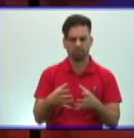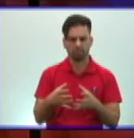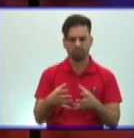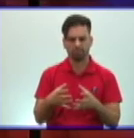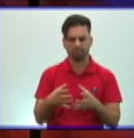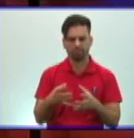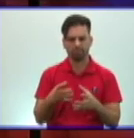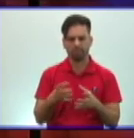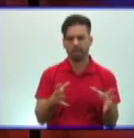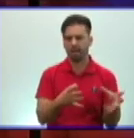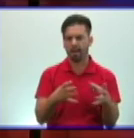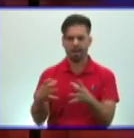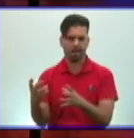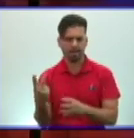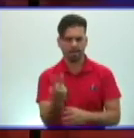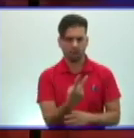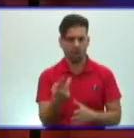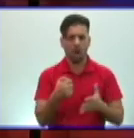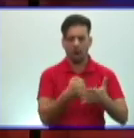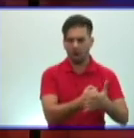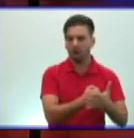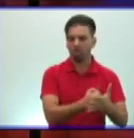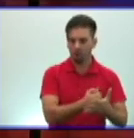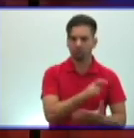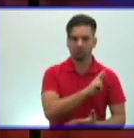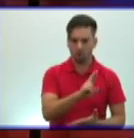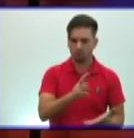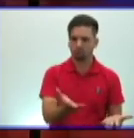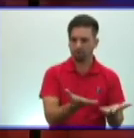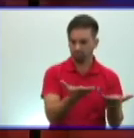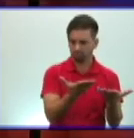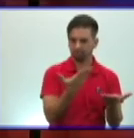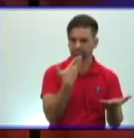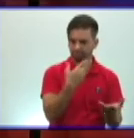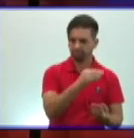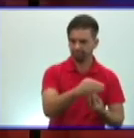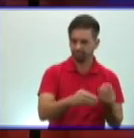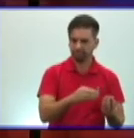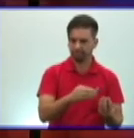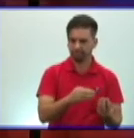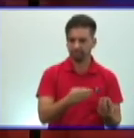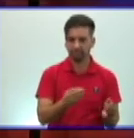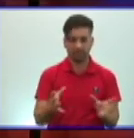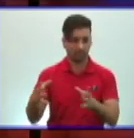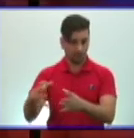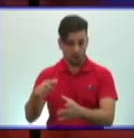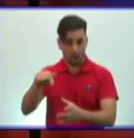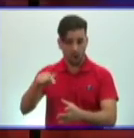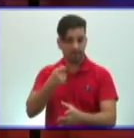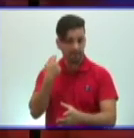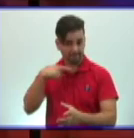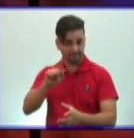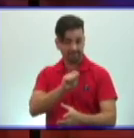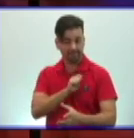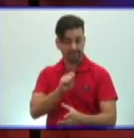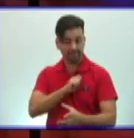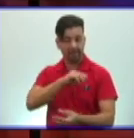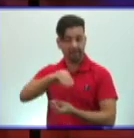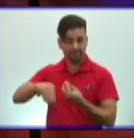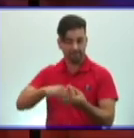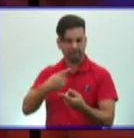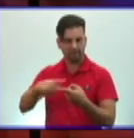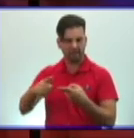que apoyan la revolución y buscan el cambio. Y del otro lado, los que también quieren ir al cambio, pero buscando